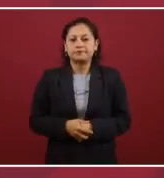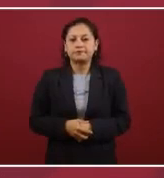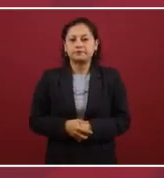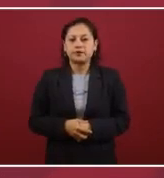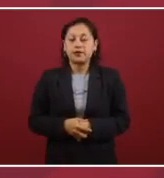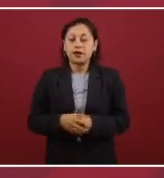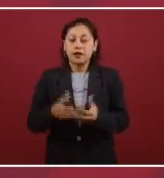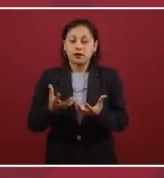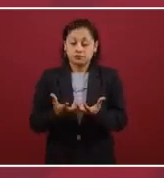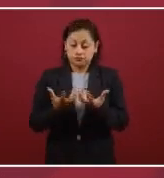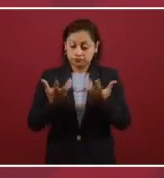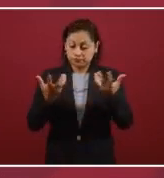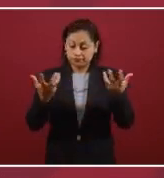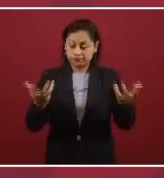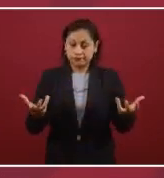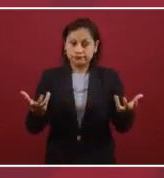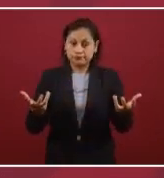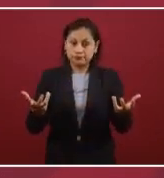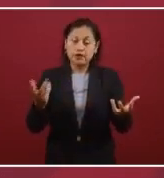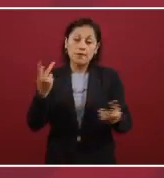político del poder económico.